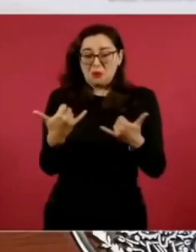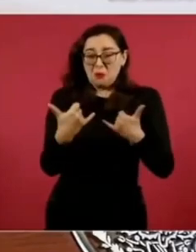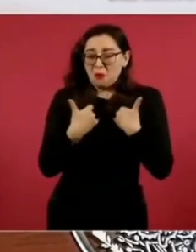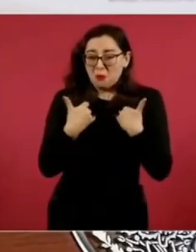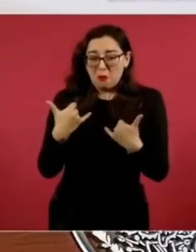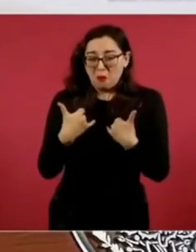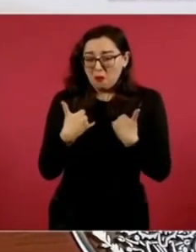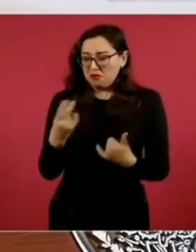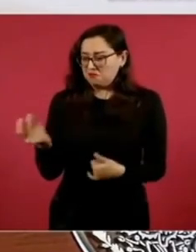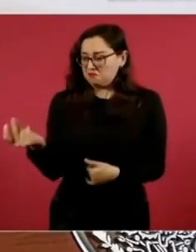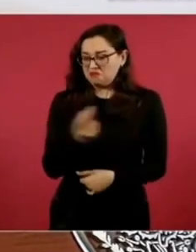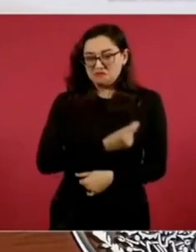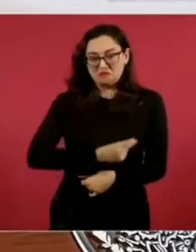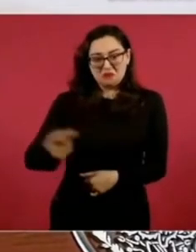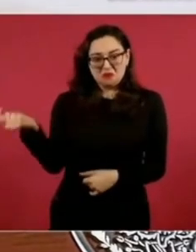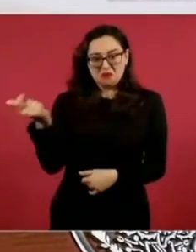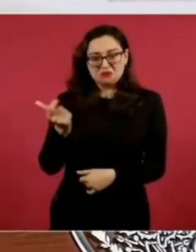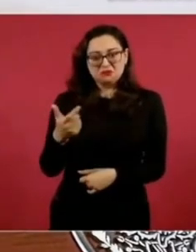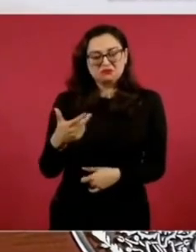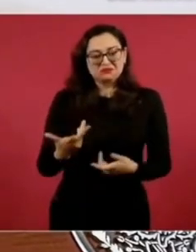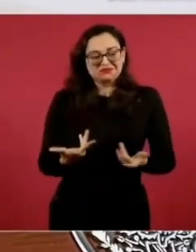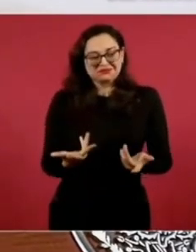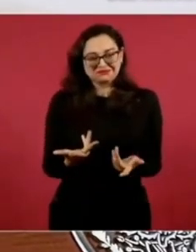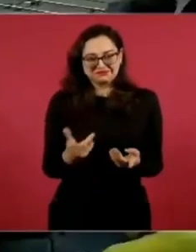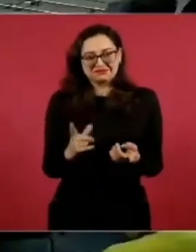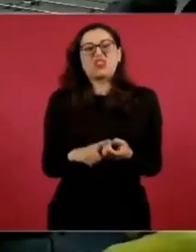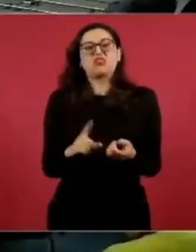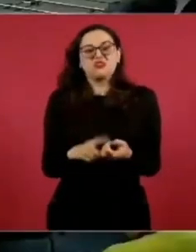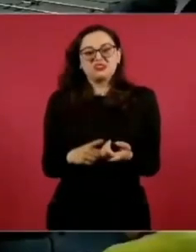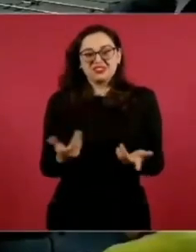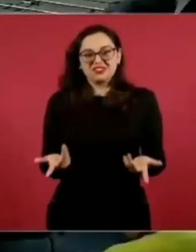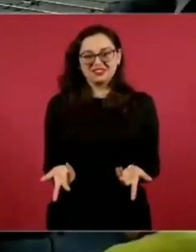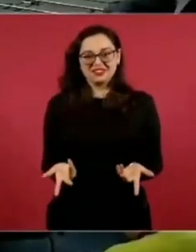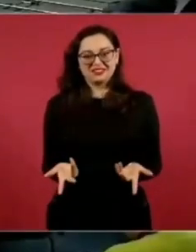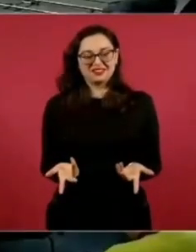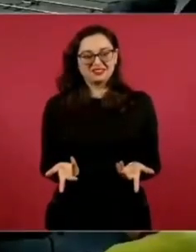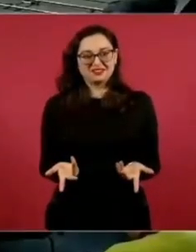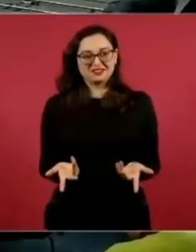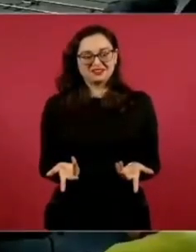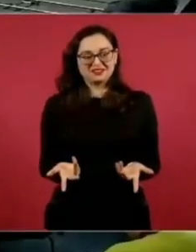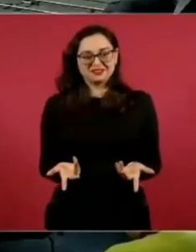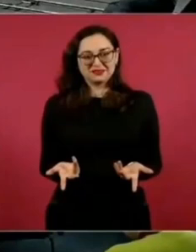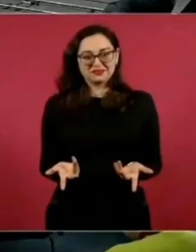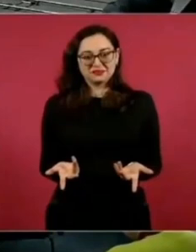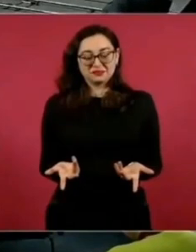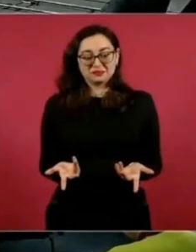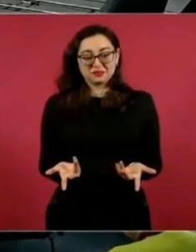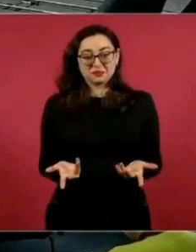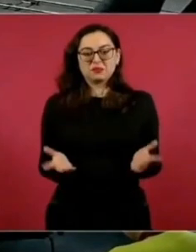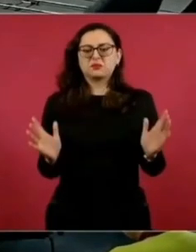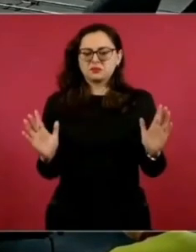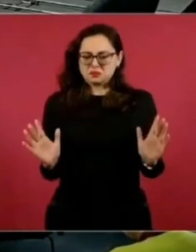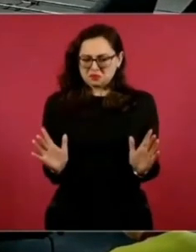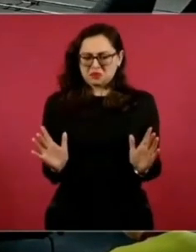casa Y a dónde van algunos